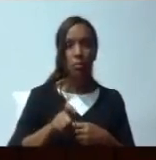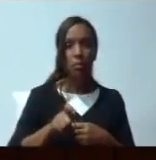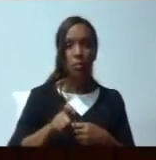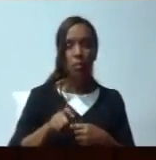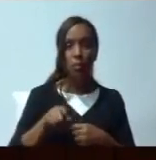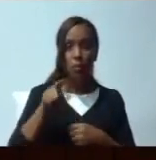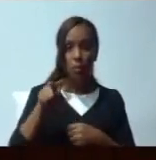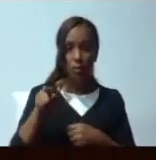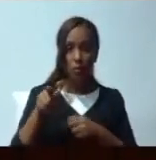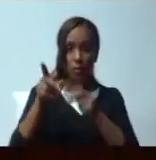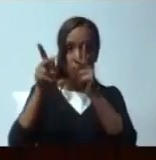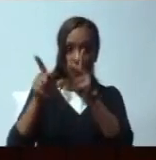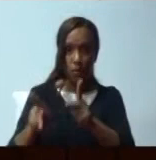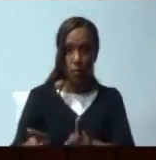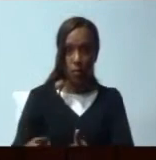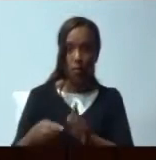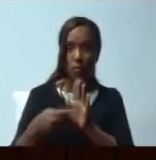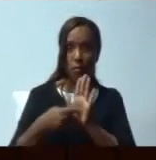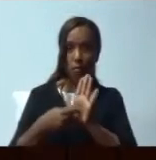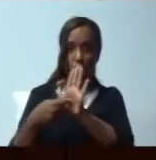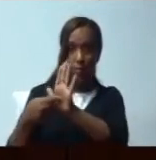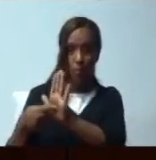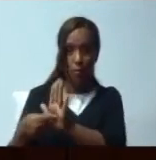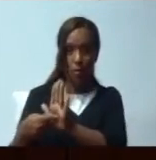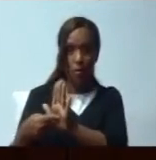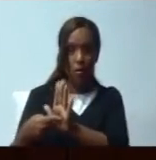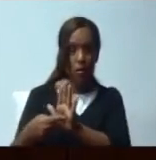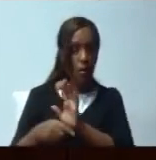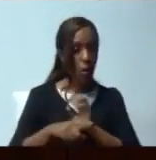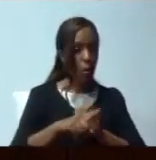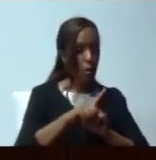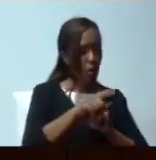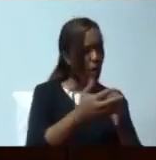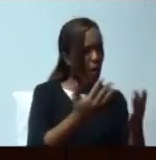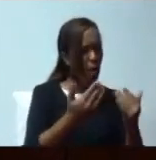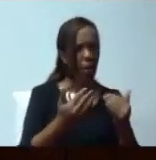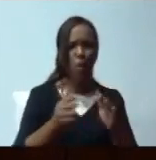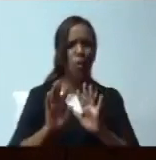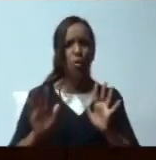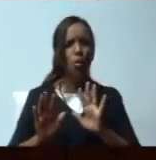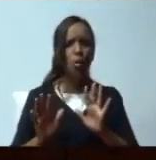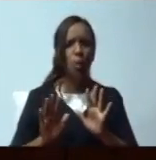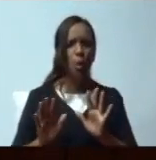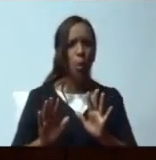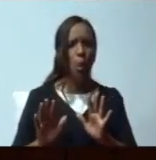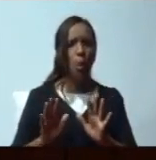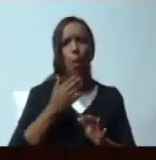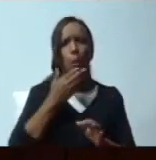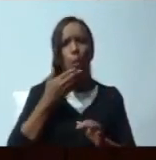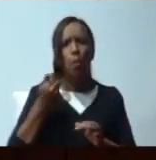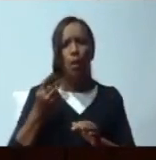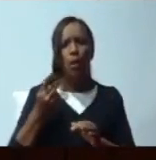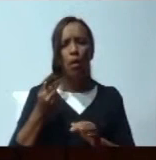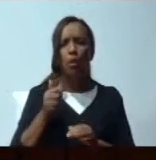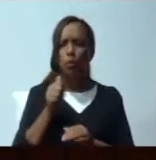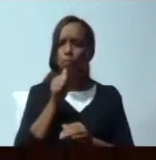presidente, colegas diputados y diputadas, yo solicito que se haga una